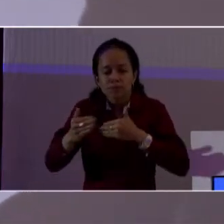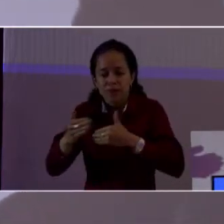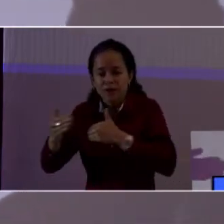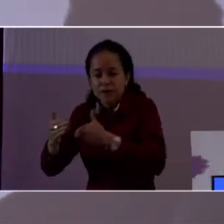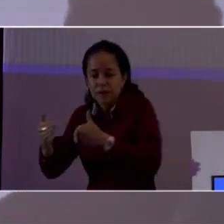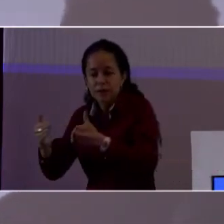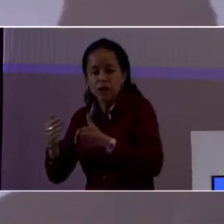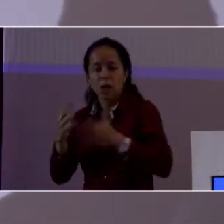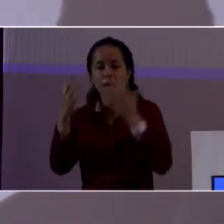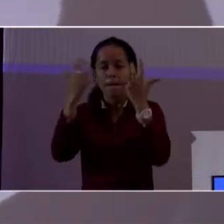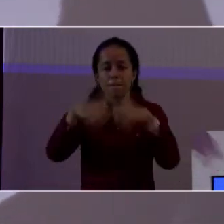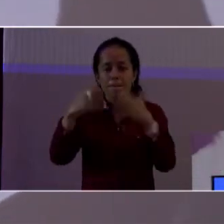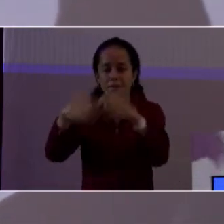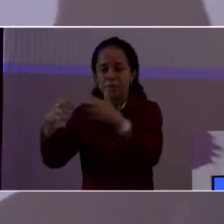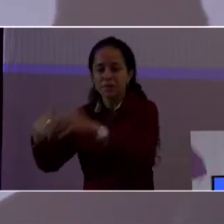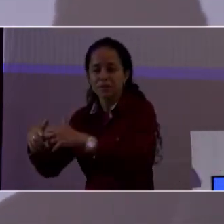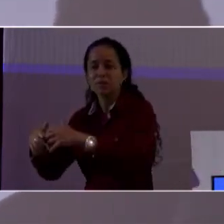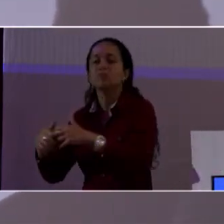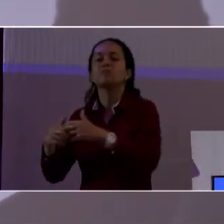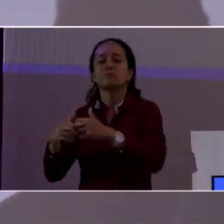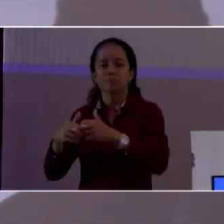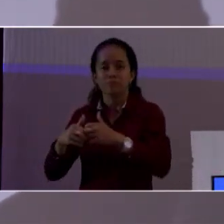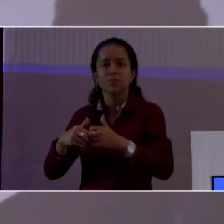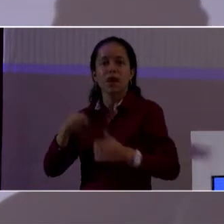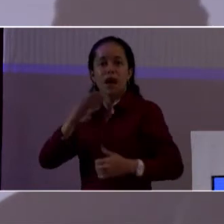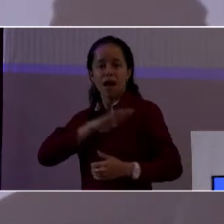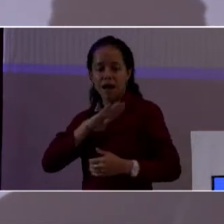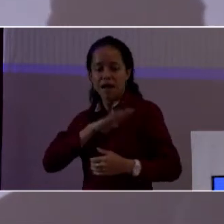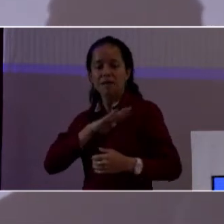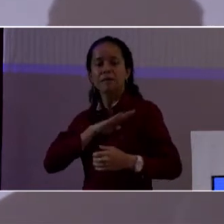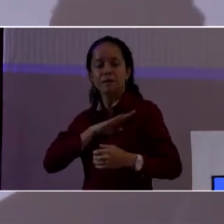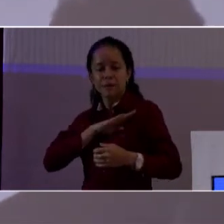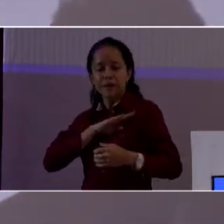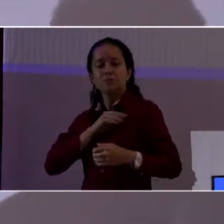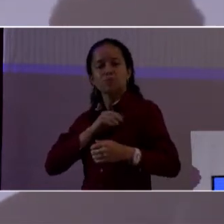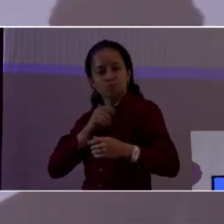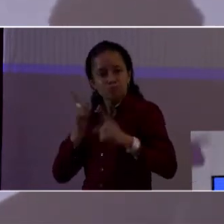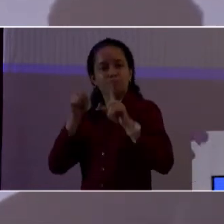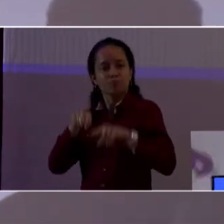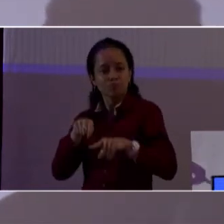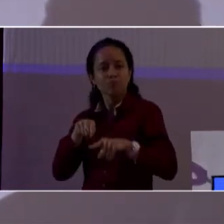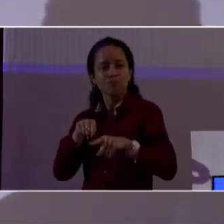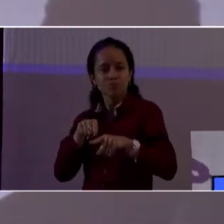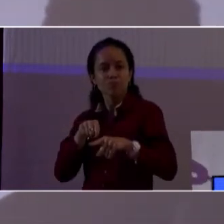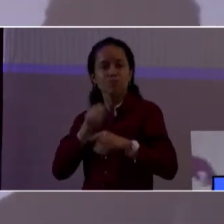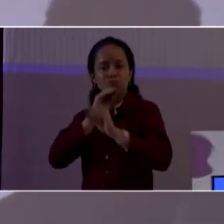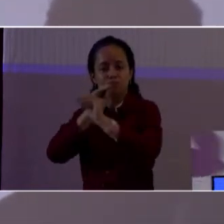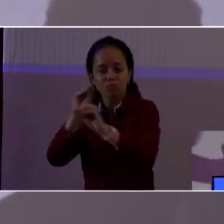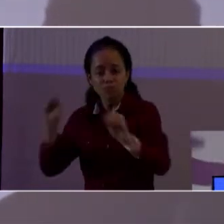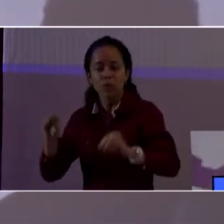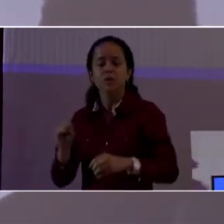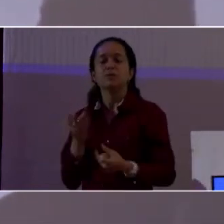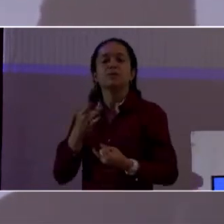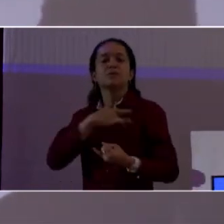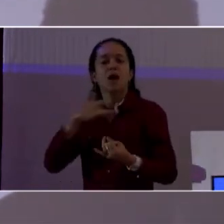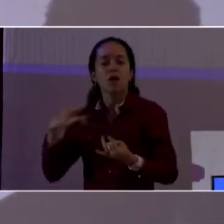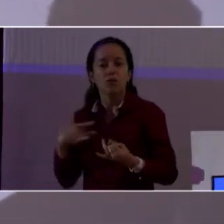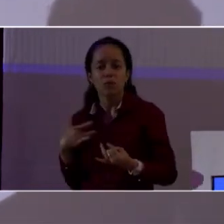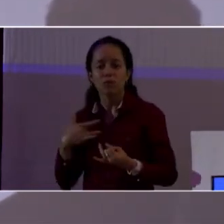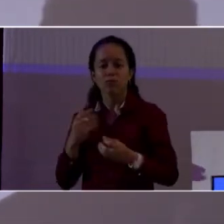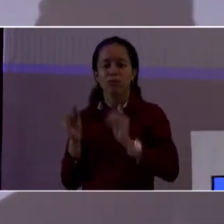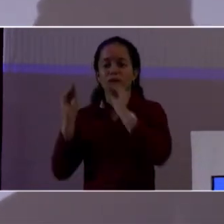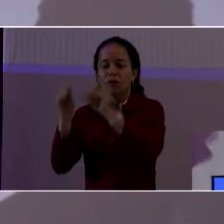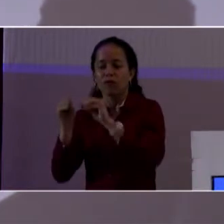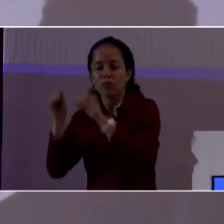estar cercanos de los mandatarios locales es supremamente importante para la inclusión de la población en temas de salud, en temas de formación para el